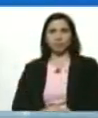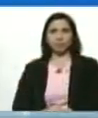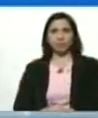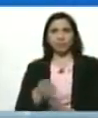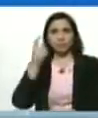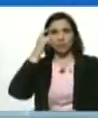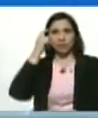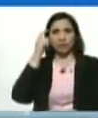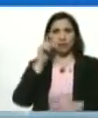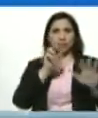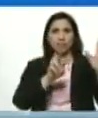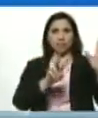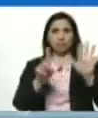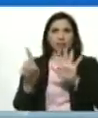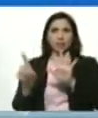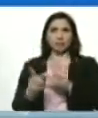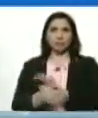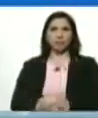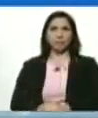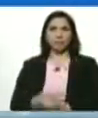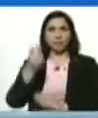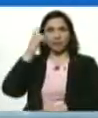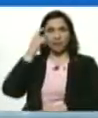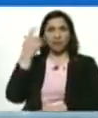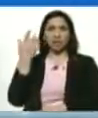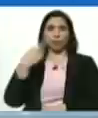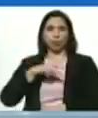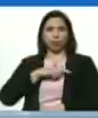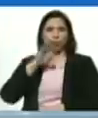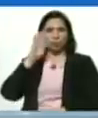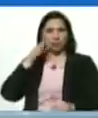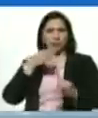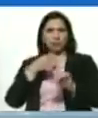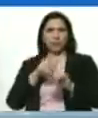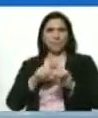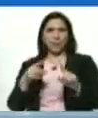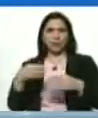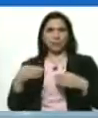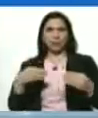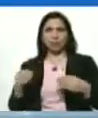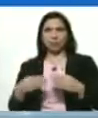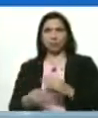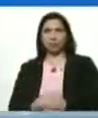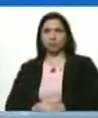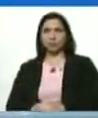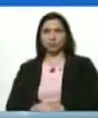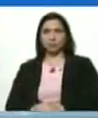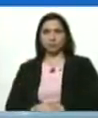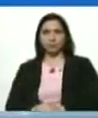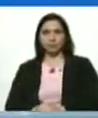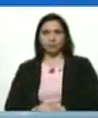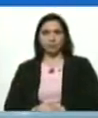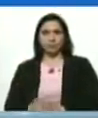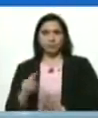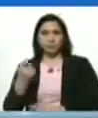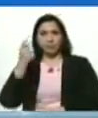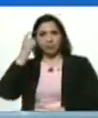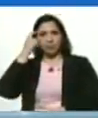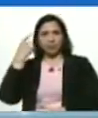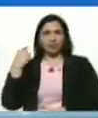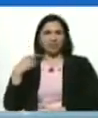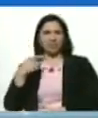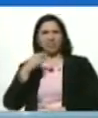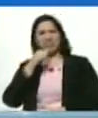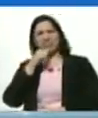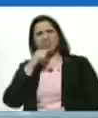76 fue el día que nos fijamos para una flexibilización el primer día quién iba a pensar